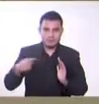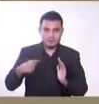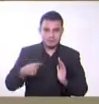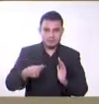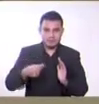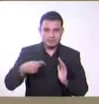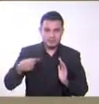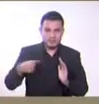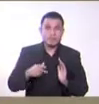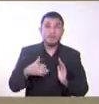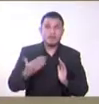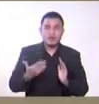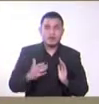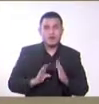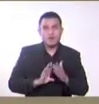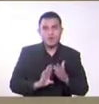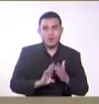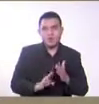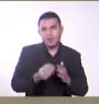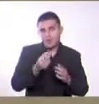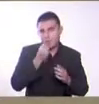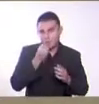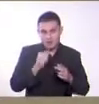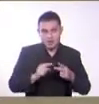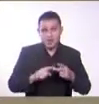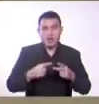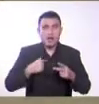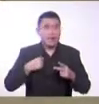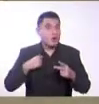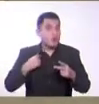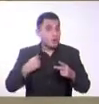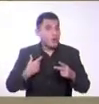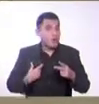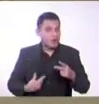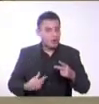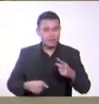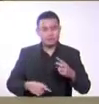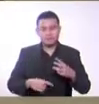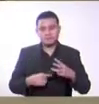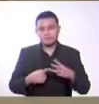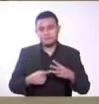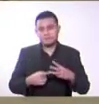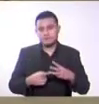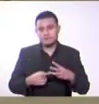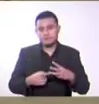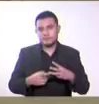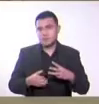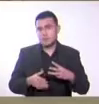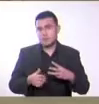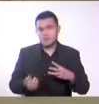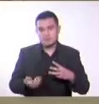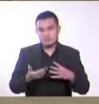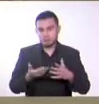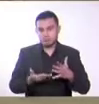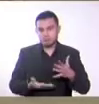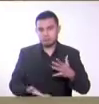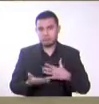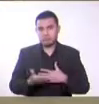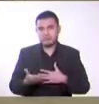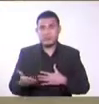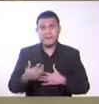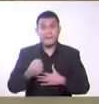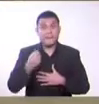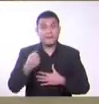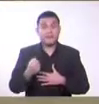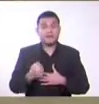poder comprar los alimentos, para comprar el vestuario, para comprar otros elementos que son básicos en el hogar